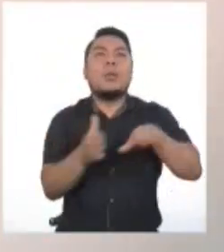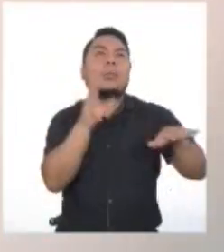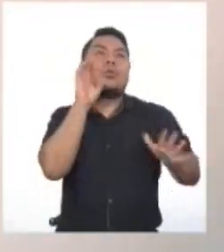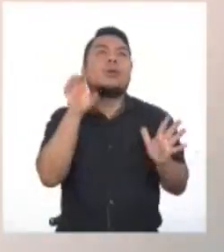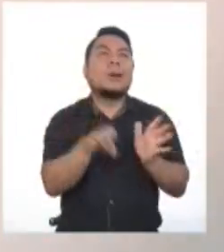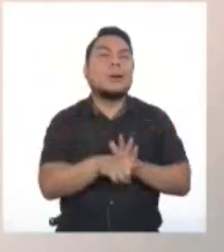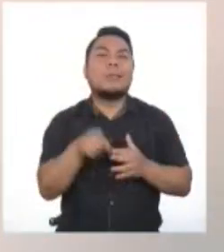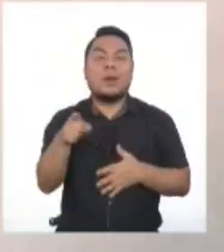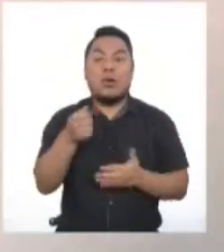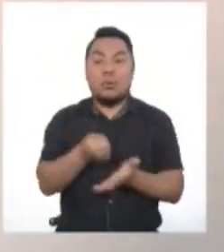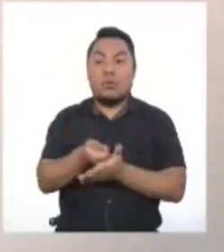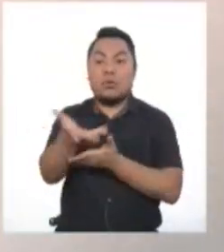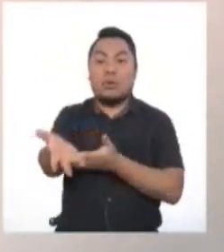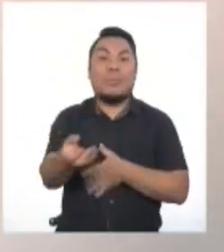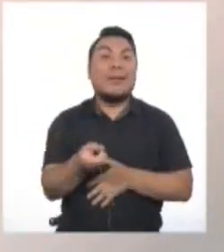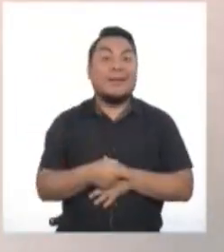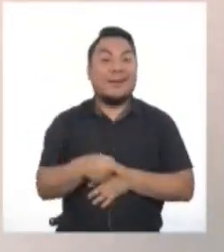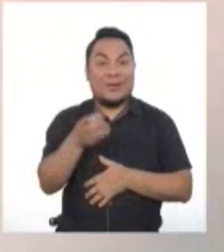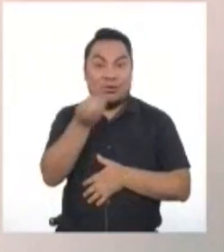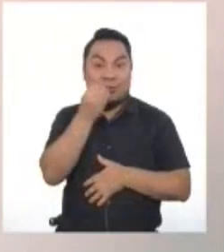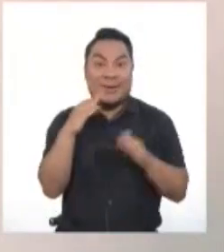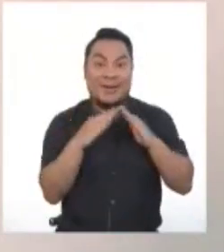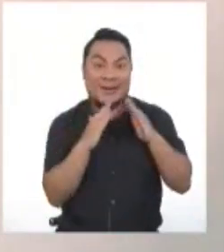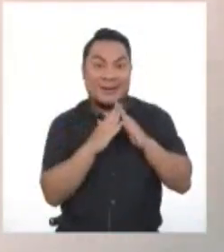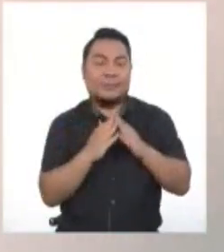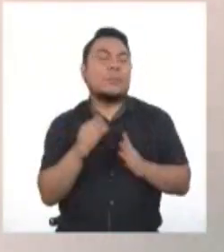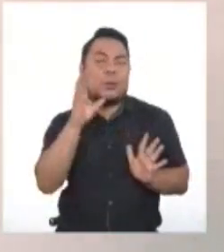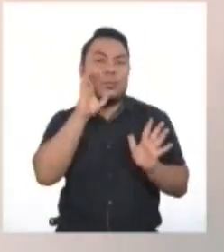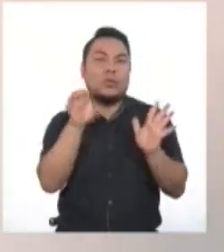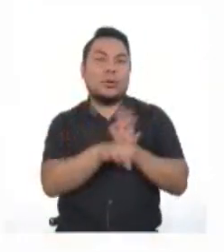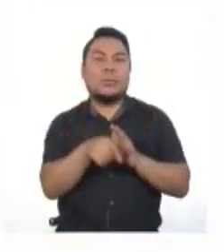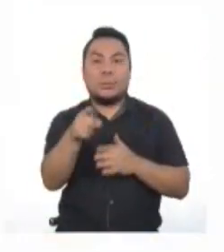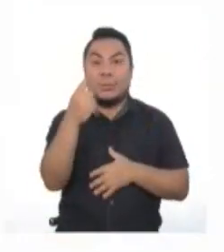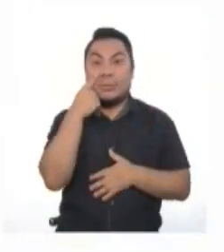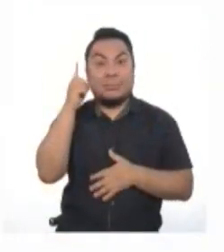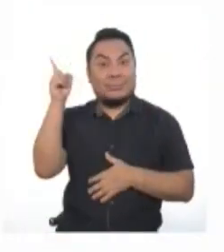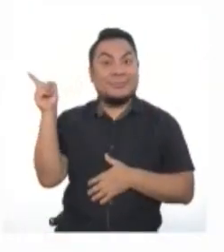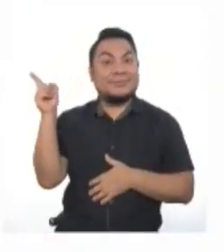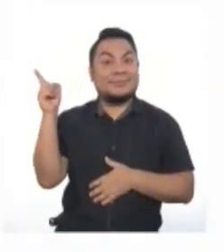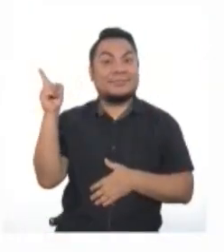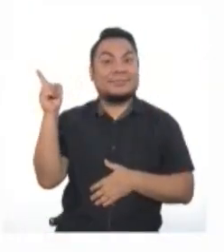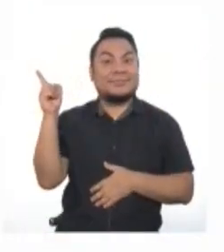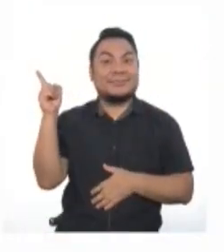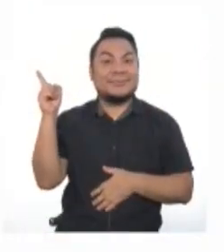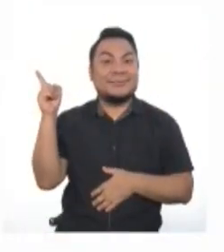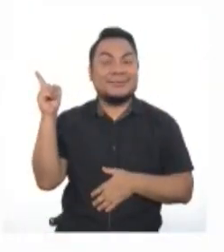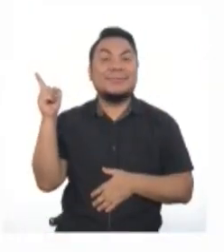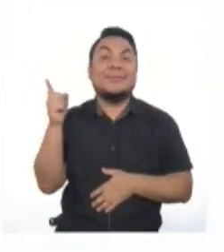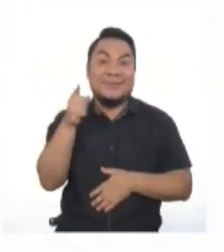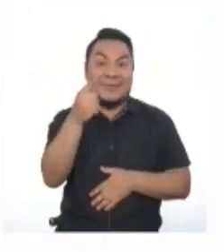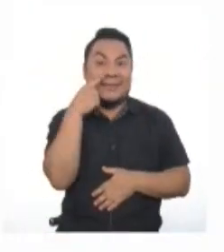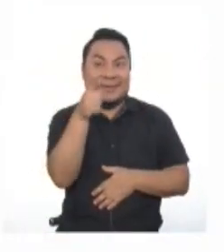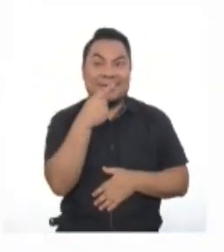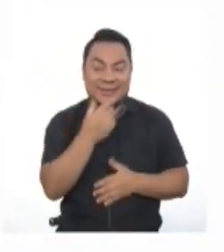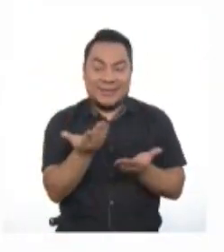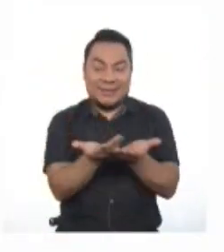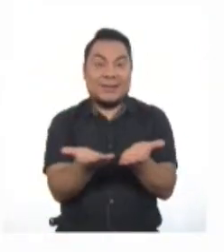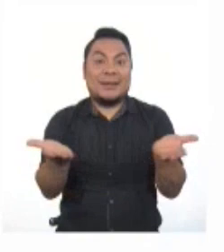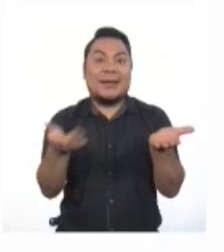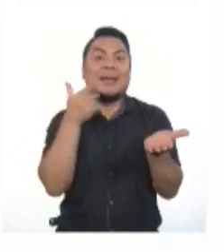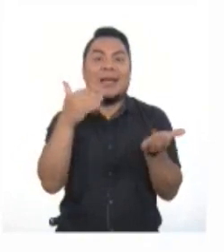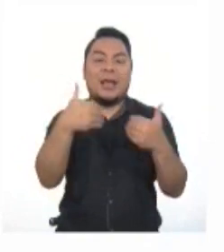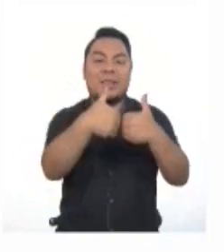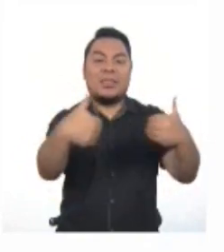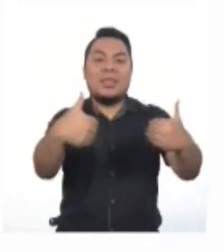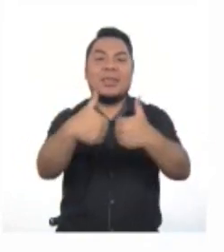hacer las compras de la semana. Por ejemplo, ¿reconocen esta imagen? Estas jabas ayudan a